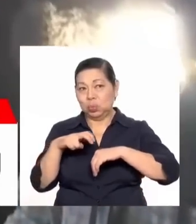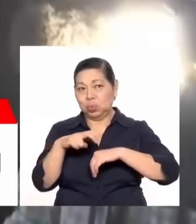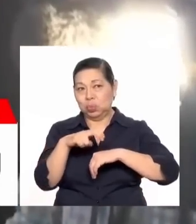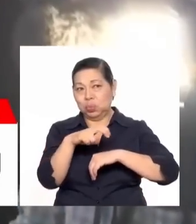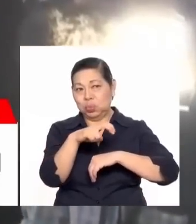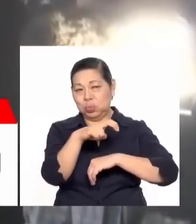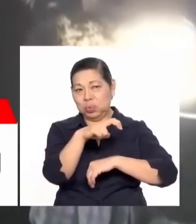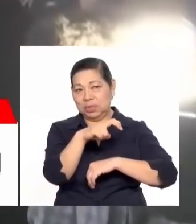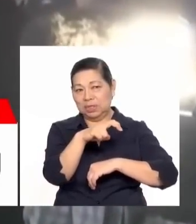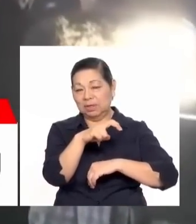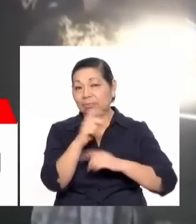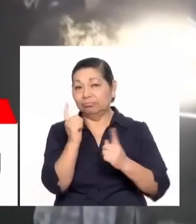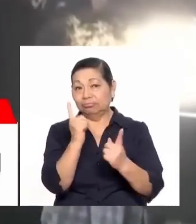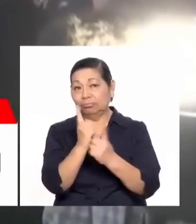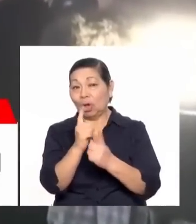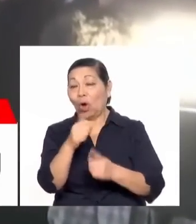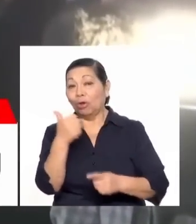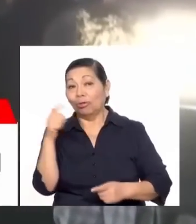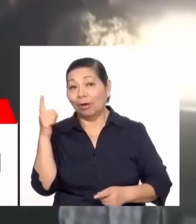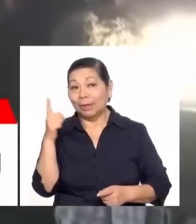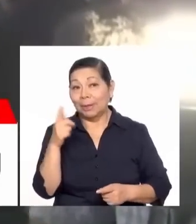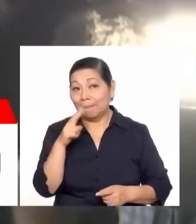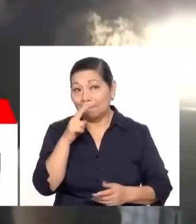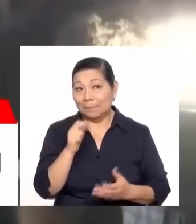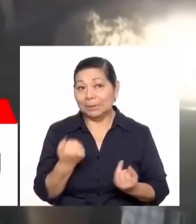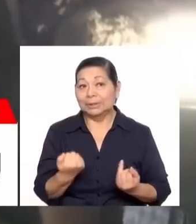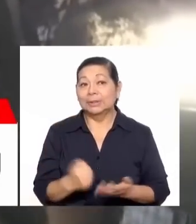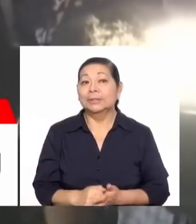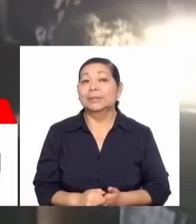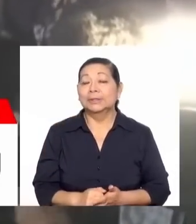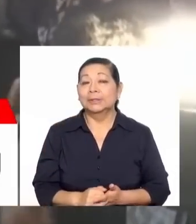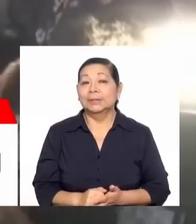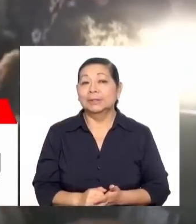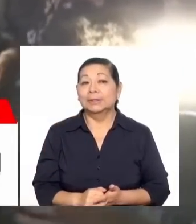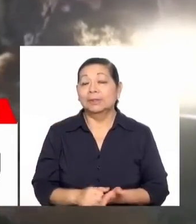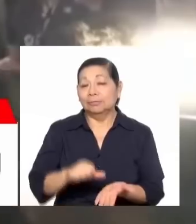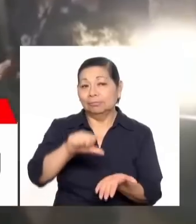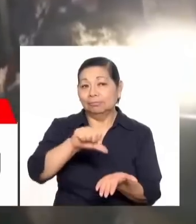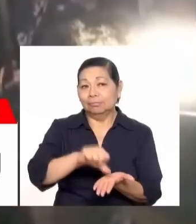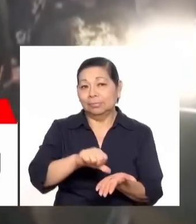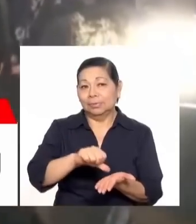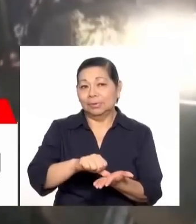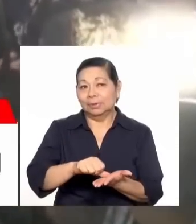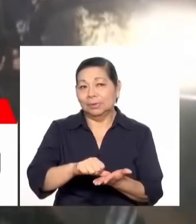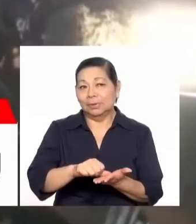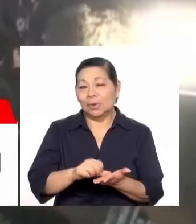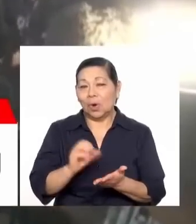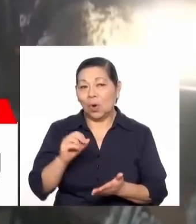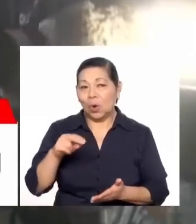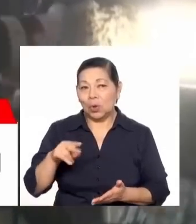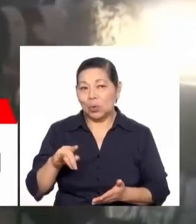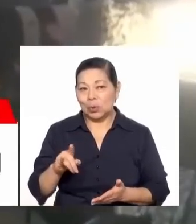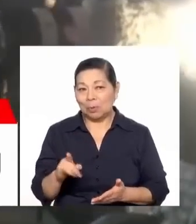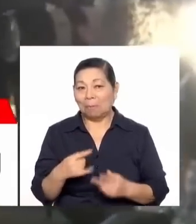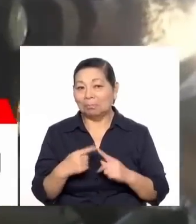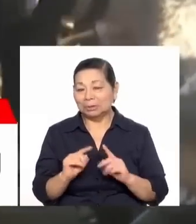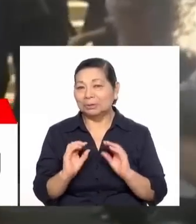este encuentro con otros líderes políticos desde la sede de las Naciones Unidas. Con estas